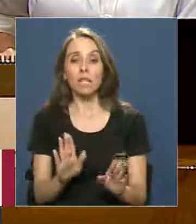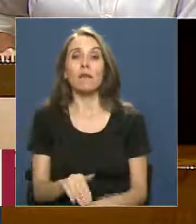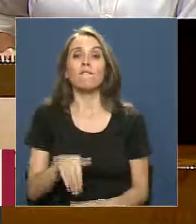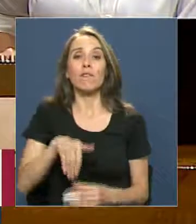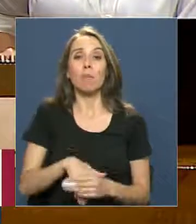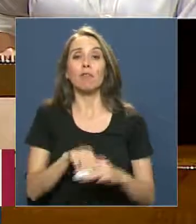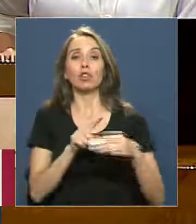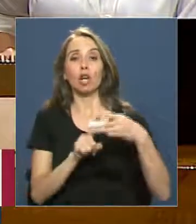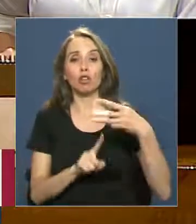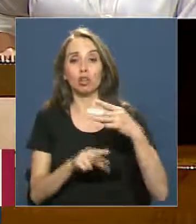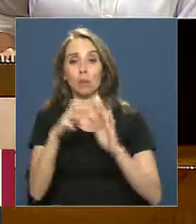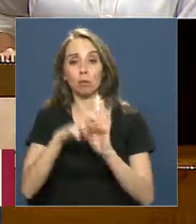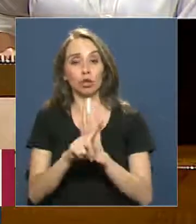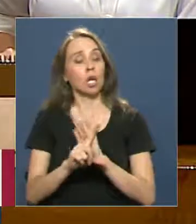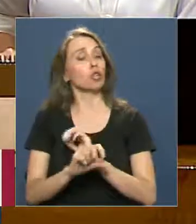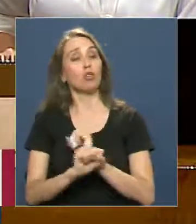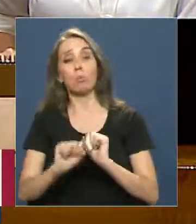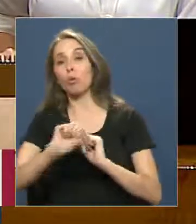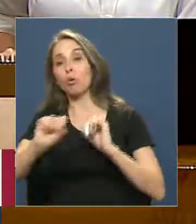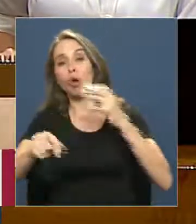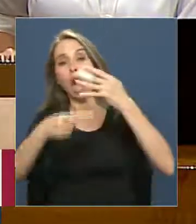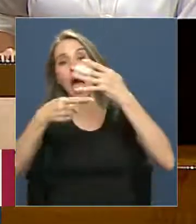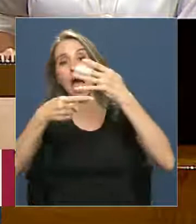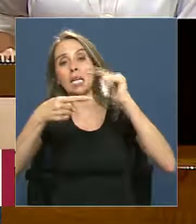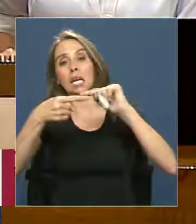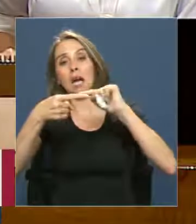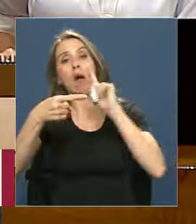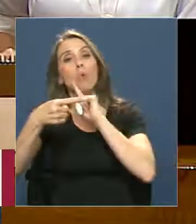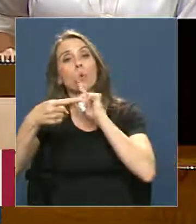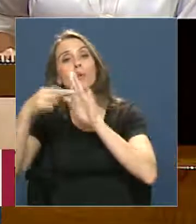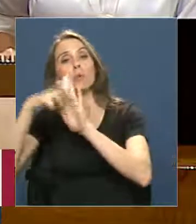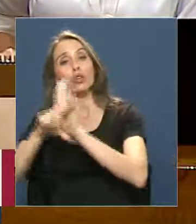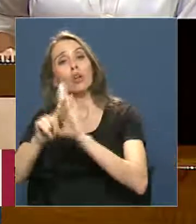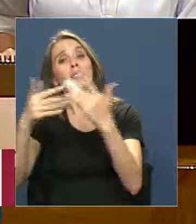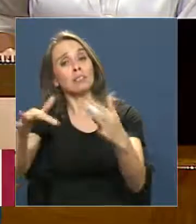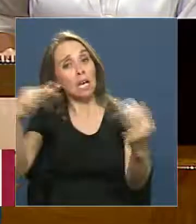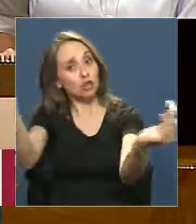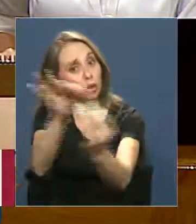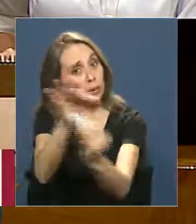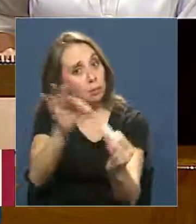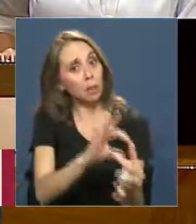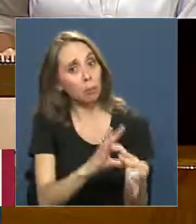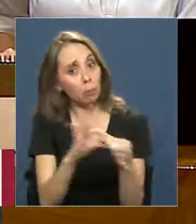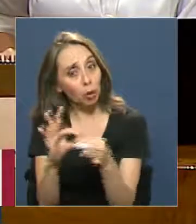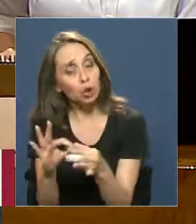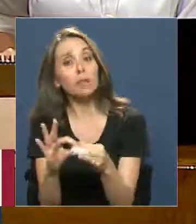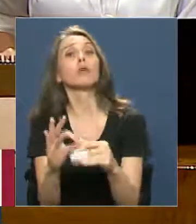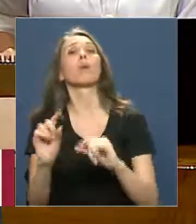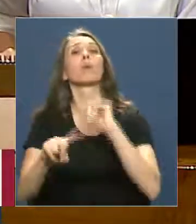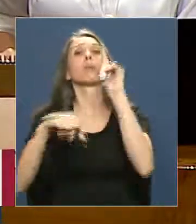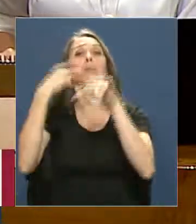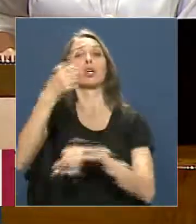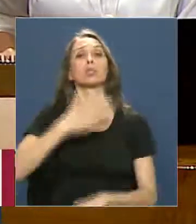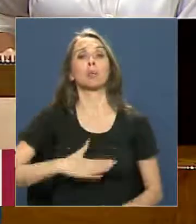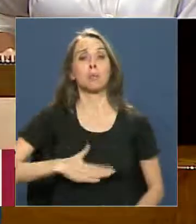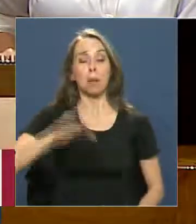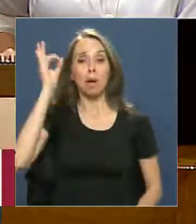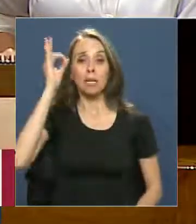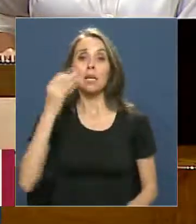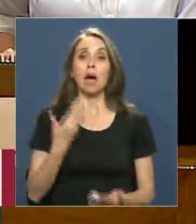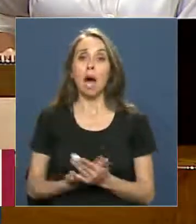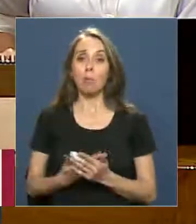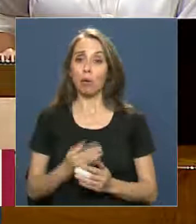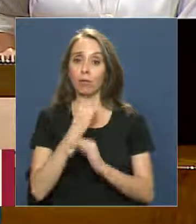los 3 proyectos. No se pudo incorporar el otro por las razones que ya expliqué y tendremos entonces el próximo martes. Aprovecho de